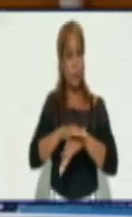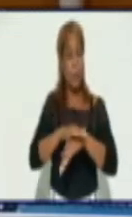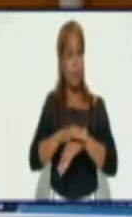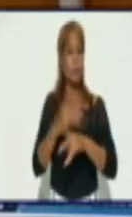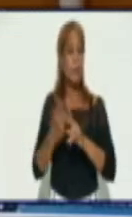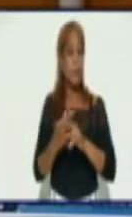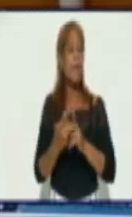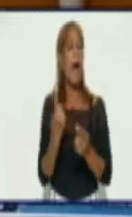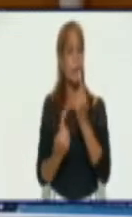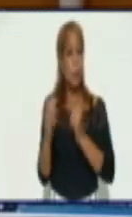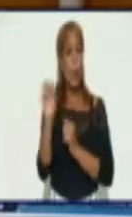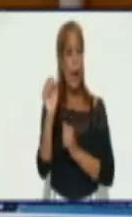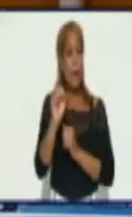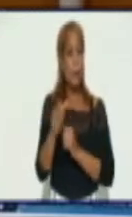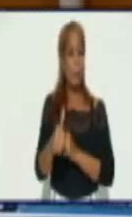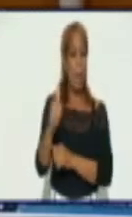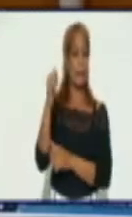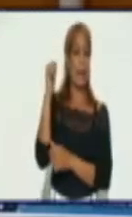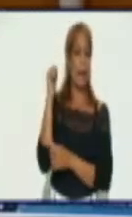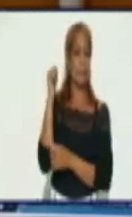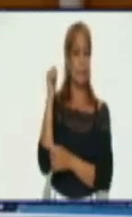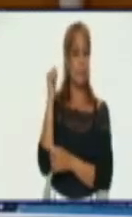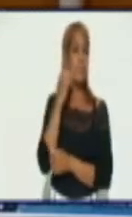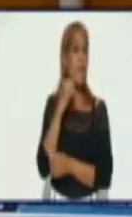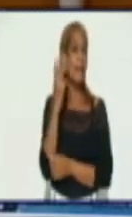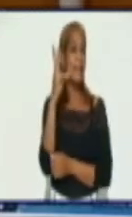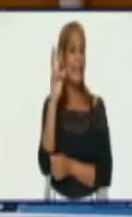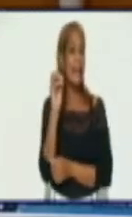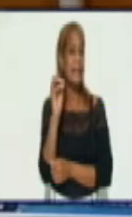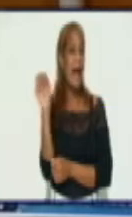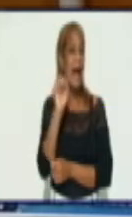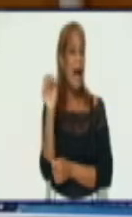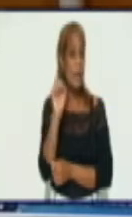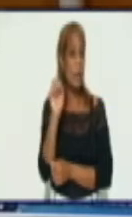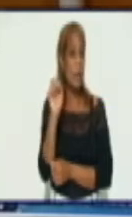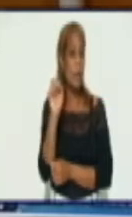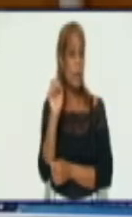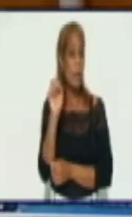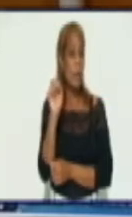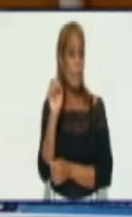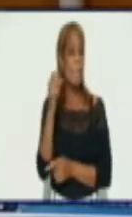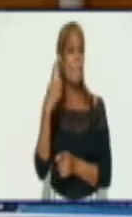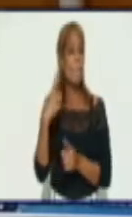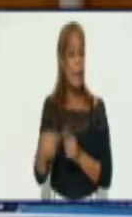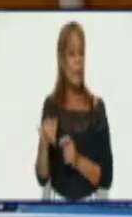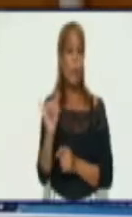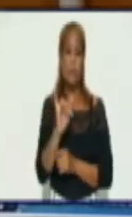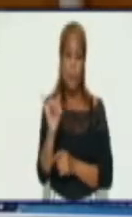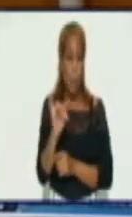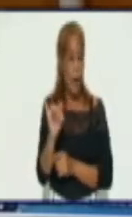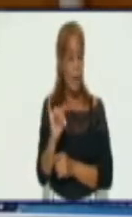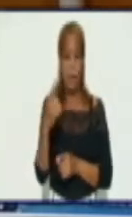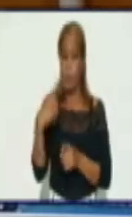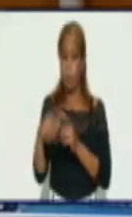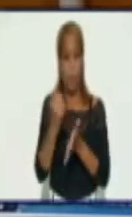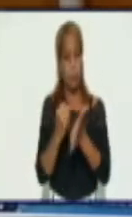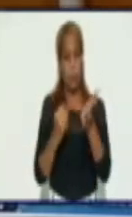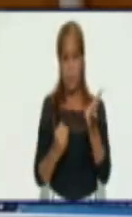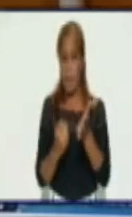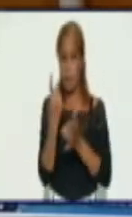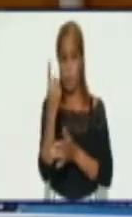atrás más de 30 pero también voy a utilizar la doctora de otra provincia que es penosamente había perdido su mamá y se